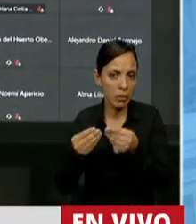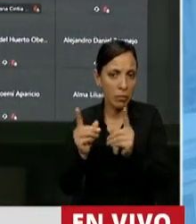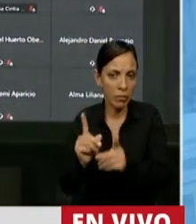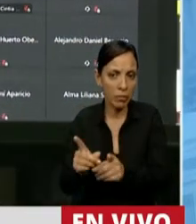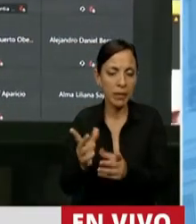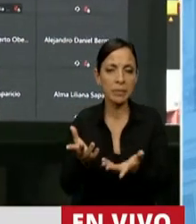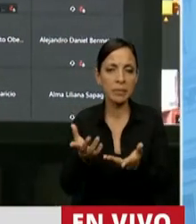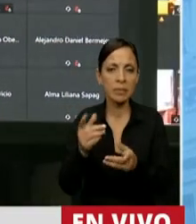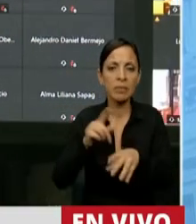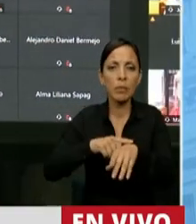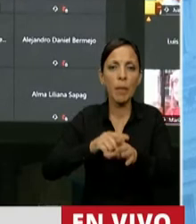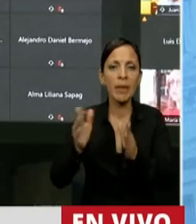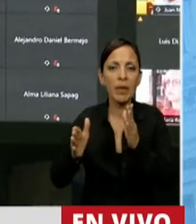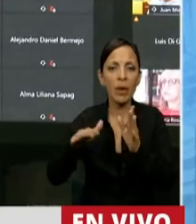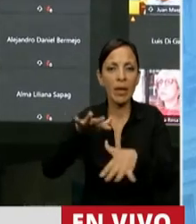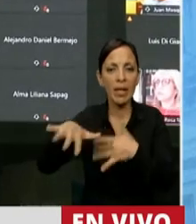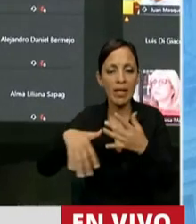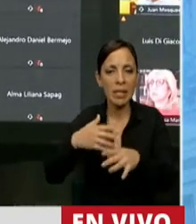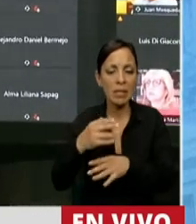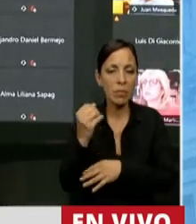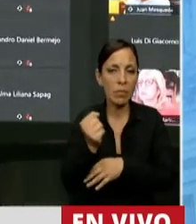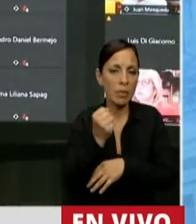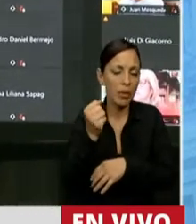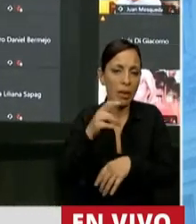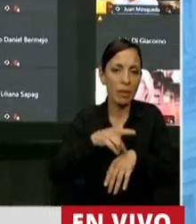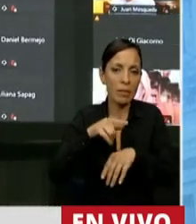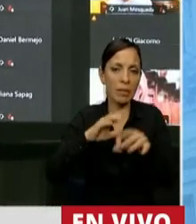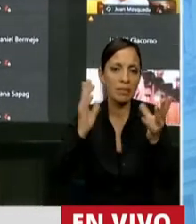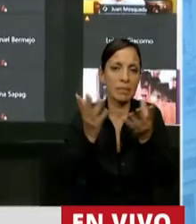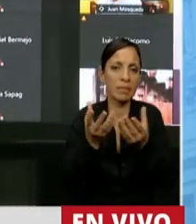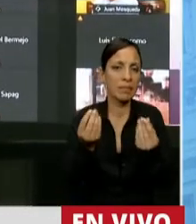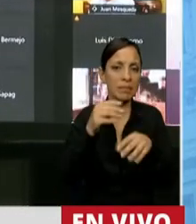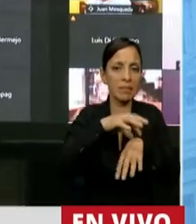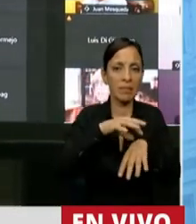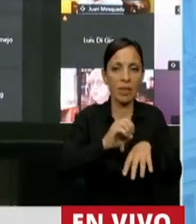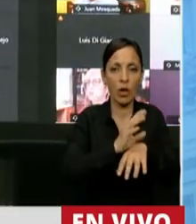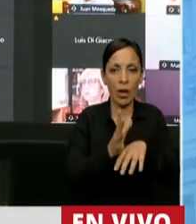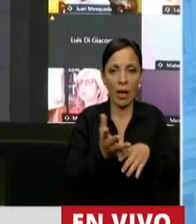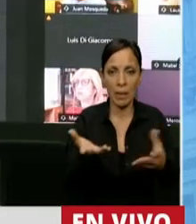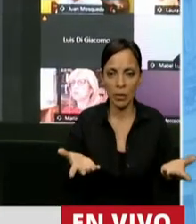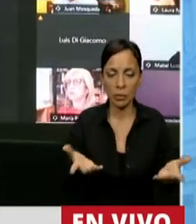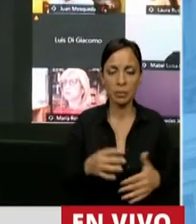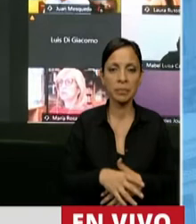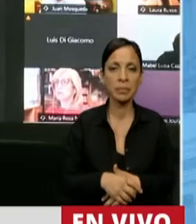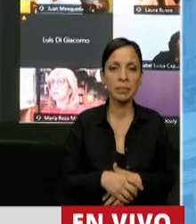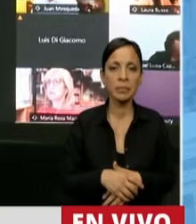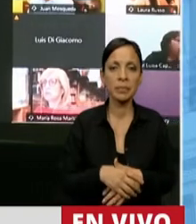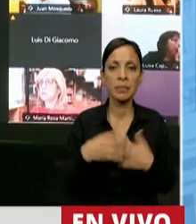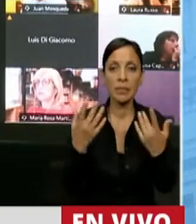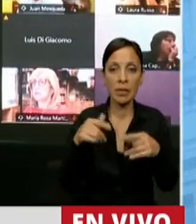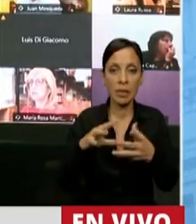crisis muy, pero muy importante que vive el mundo entero, que es una pandemia. Por lo tanto, lo que se estaba